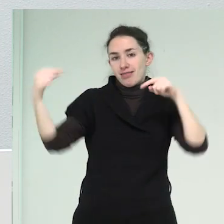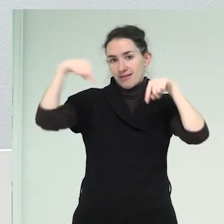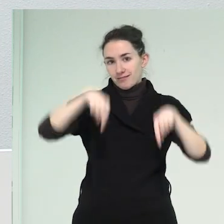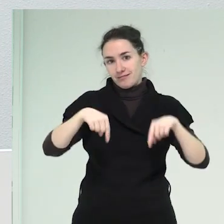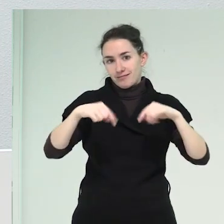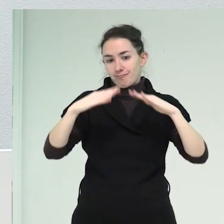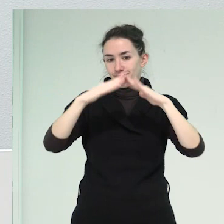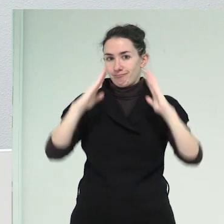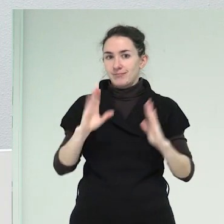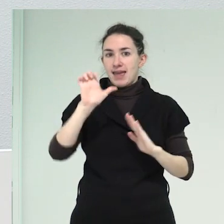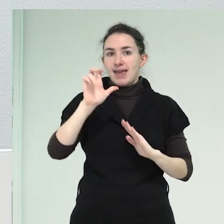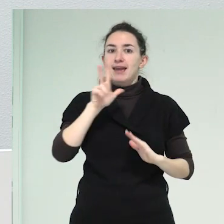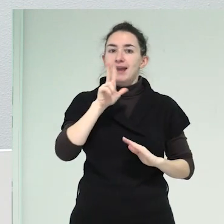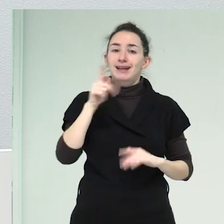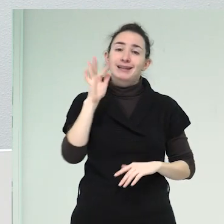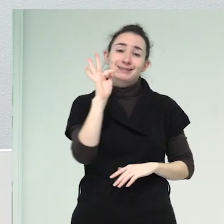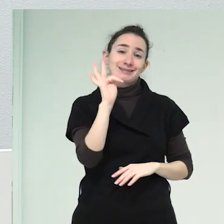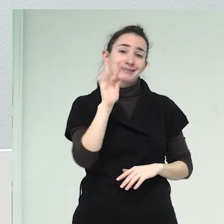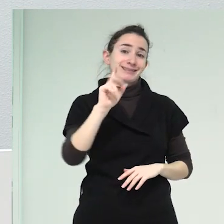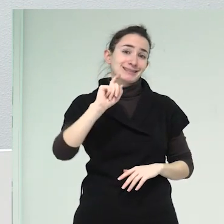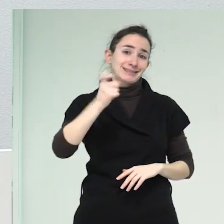que en el futuro será la Casa de las Mujeres.